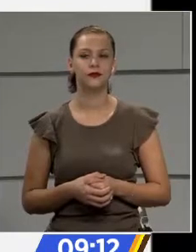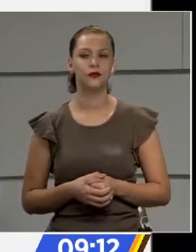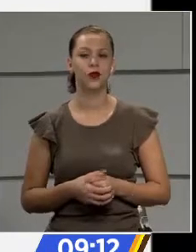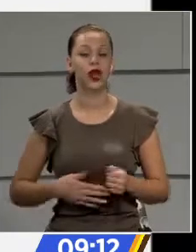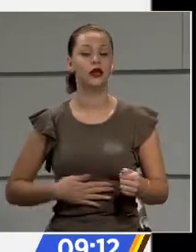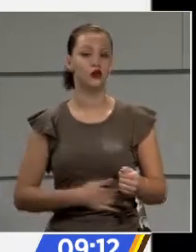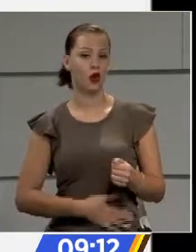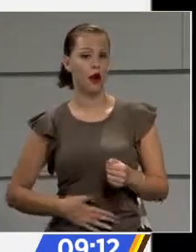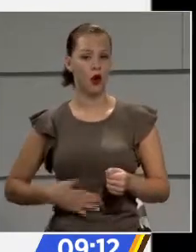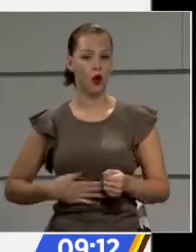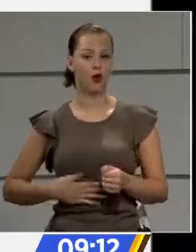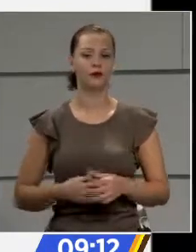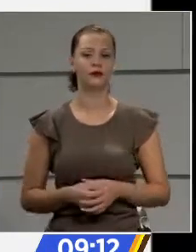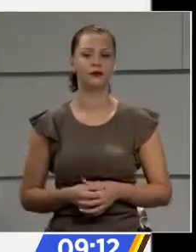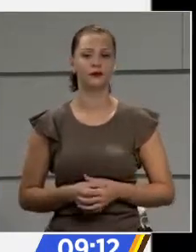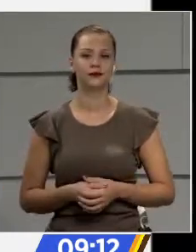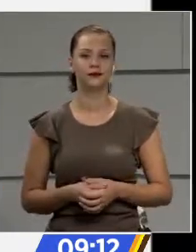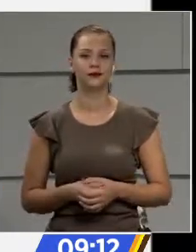Estómago.